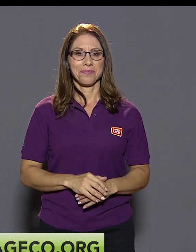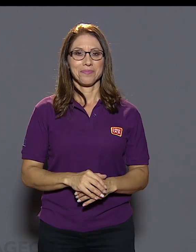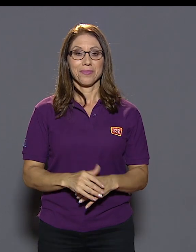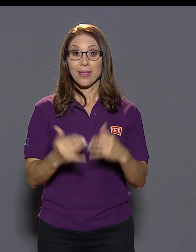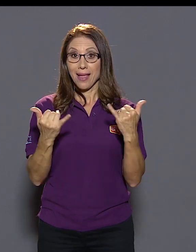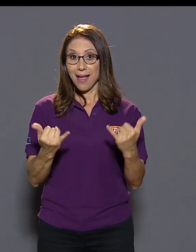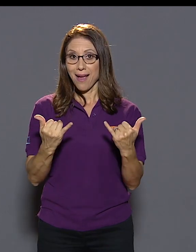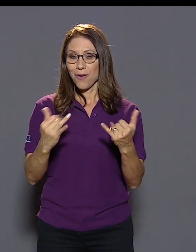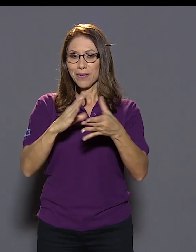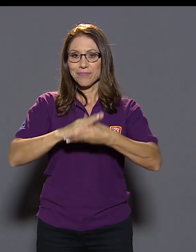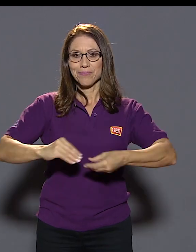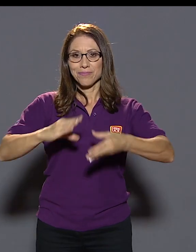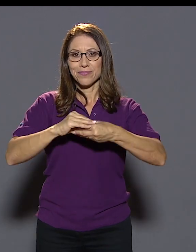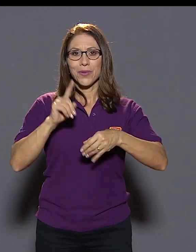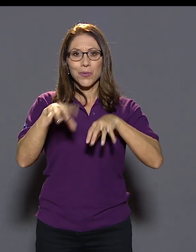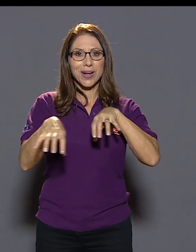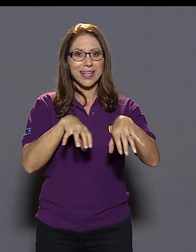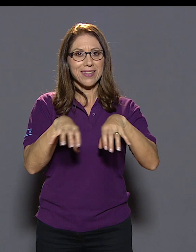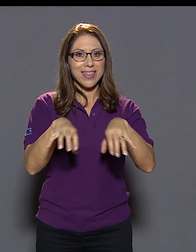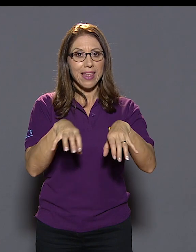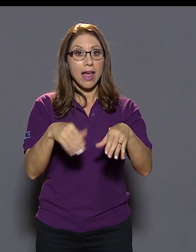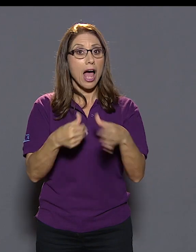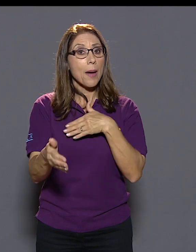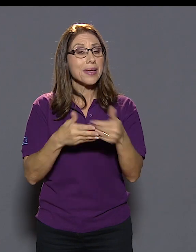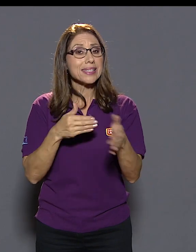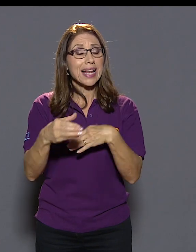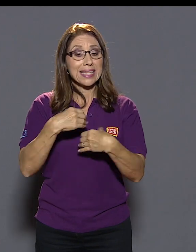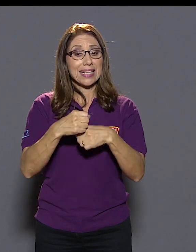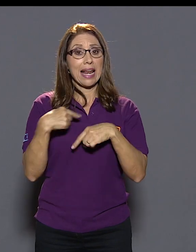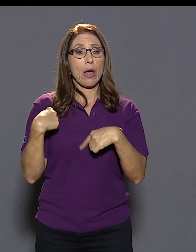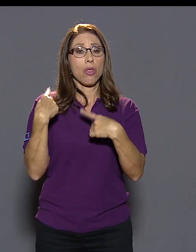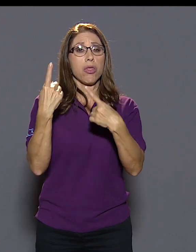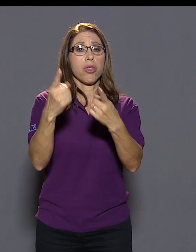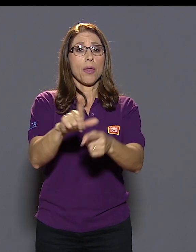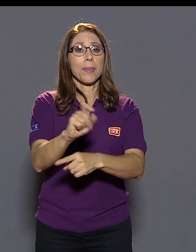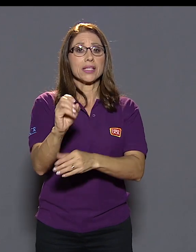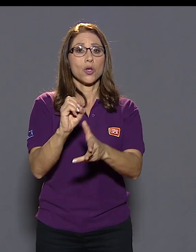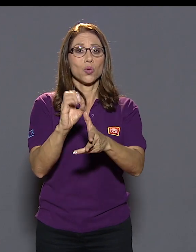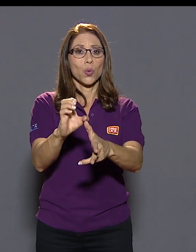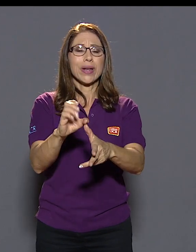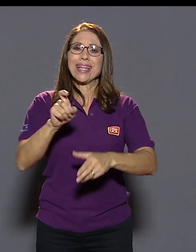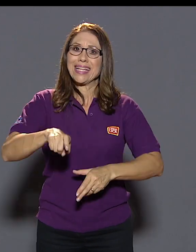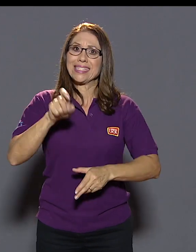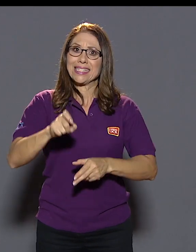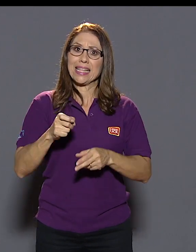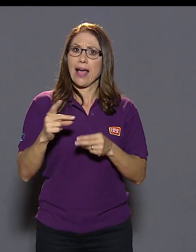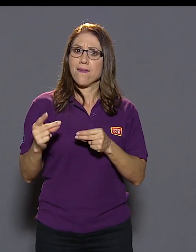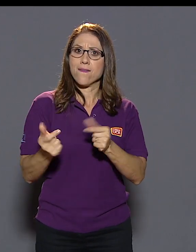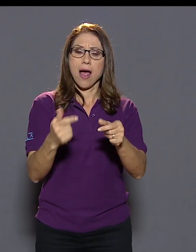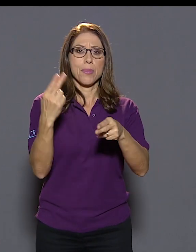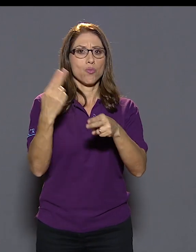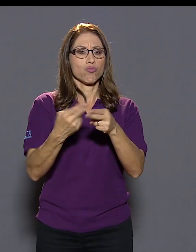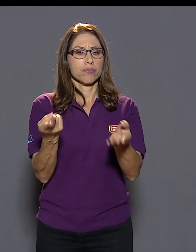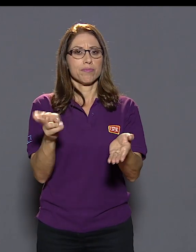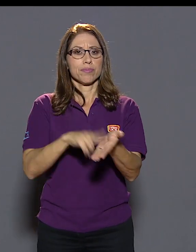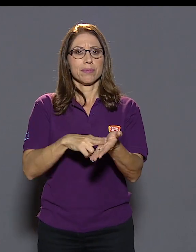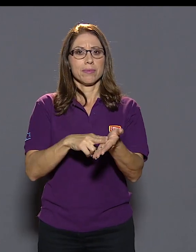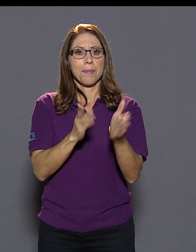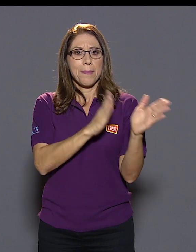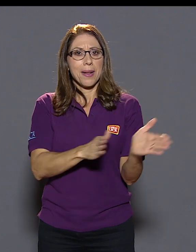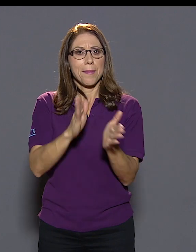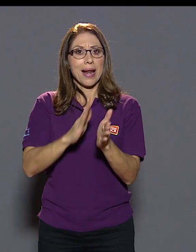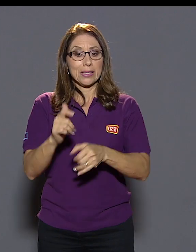Ahora les cuento sobre una actividad que, a pesar de que se realizará hasta octubre, requiere de una pronta inscripción y de preparación con